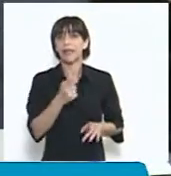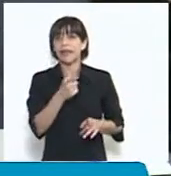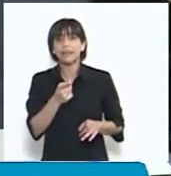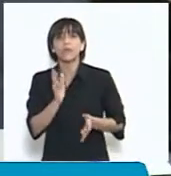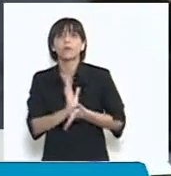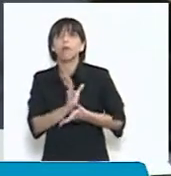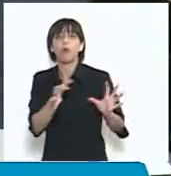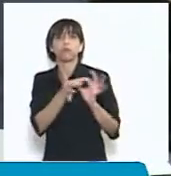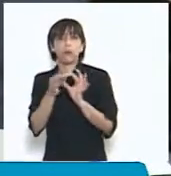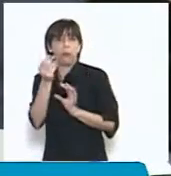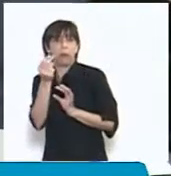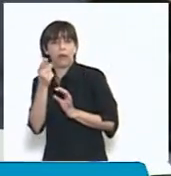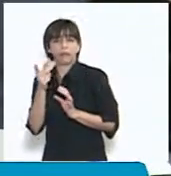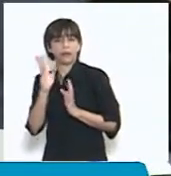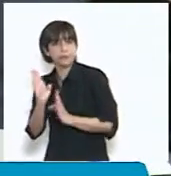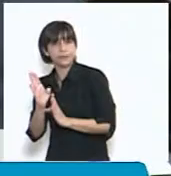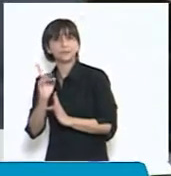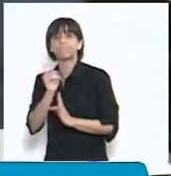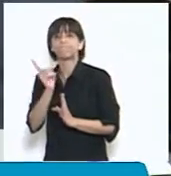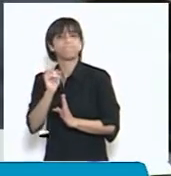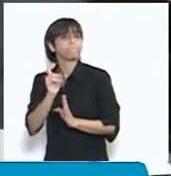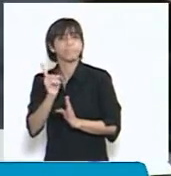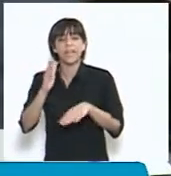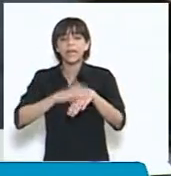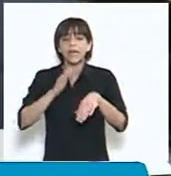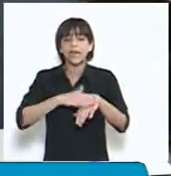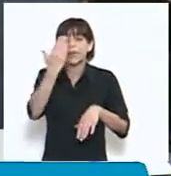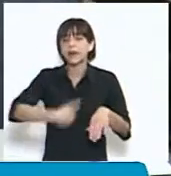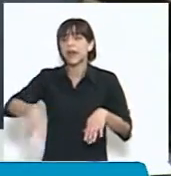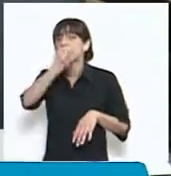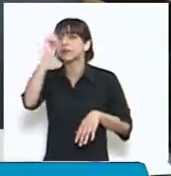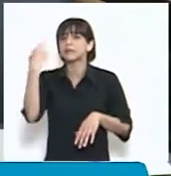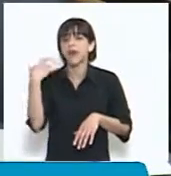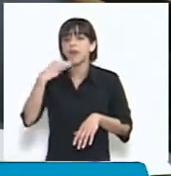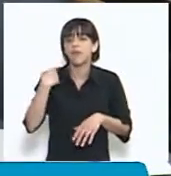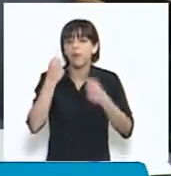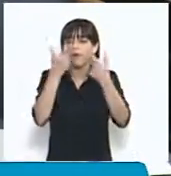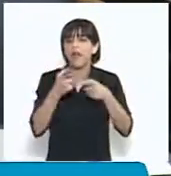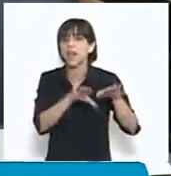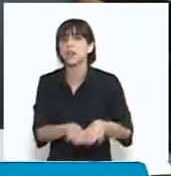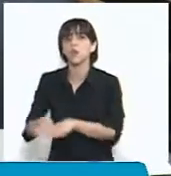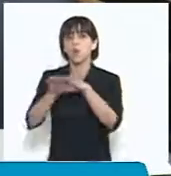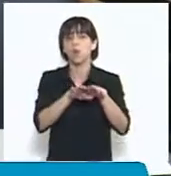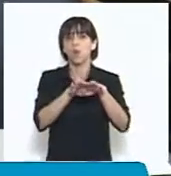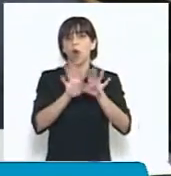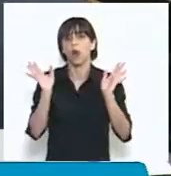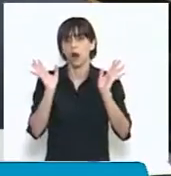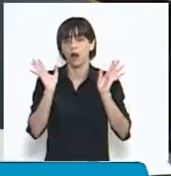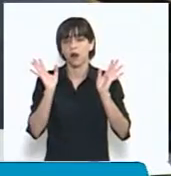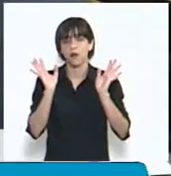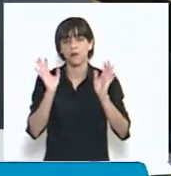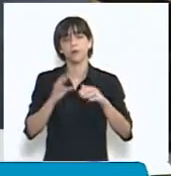responsabilidad del punto inicial de partida que el Estado le asegura a una sociedad, con mayor o menor